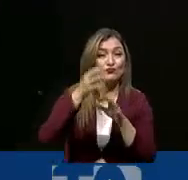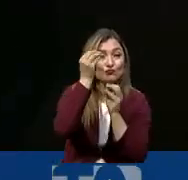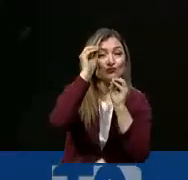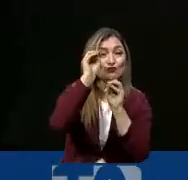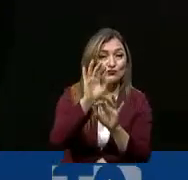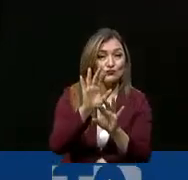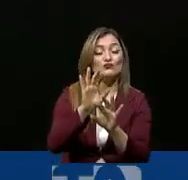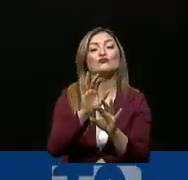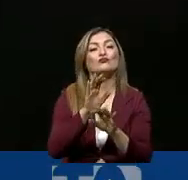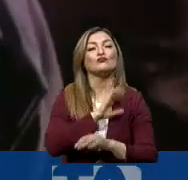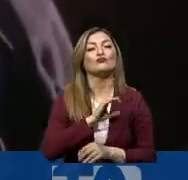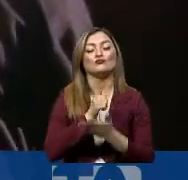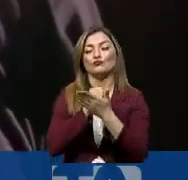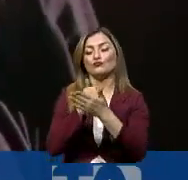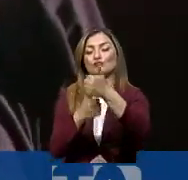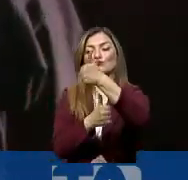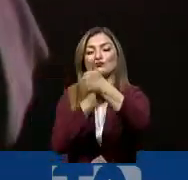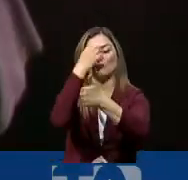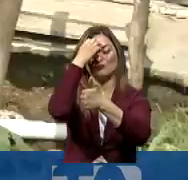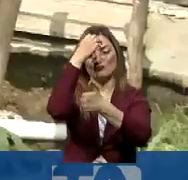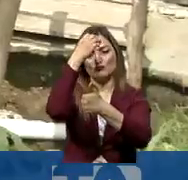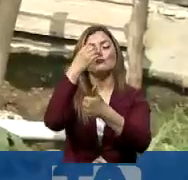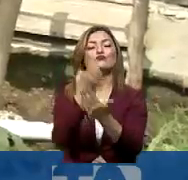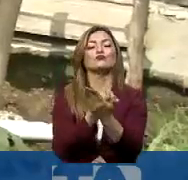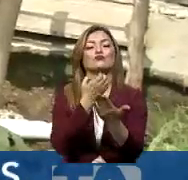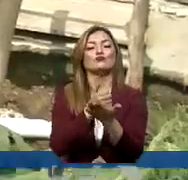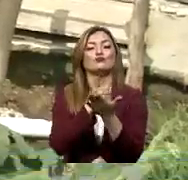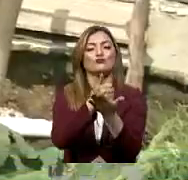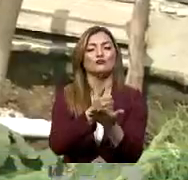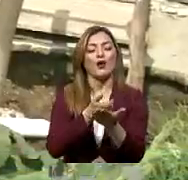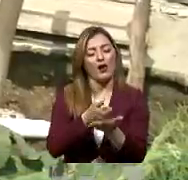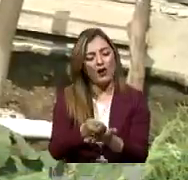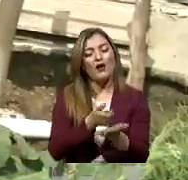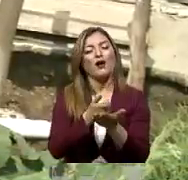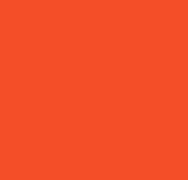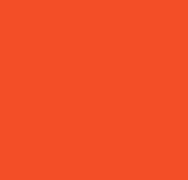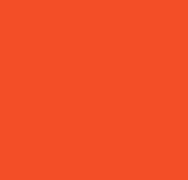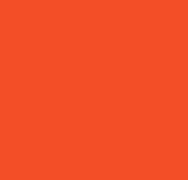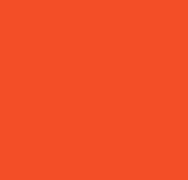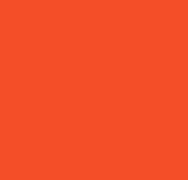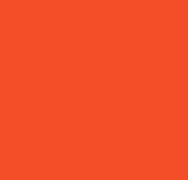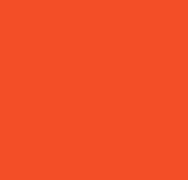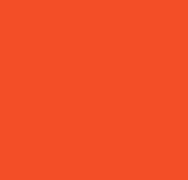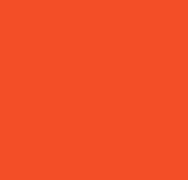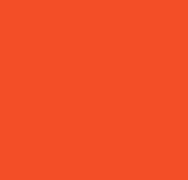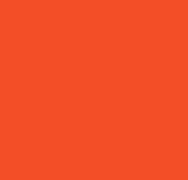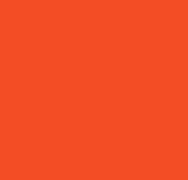cabildo les dará asistencia educativa y económica hasta los 18 años geli quiñones 24 horas